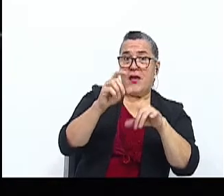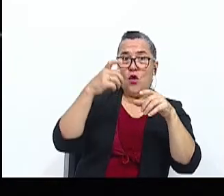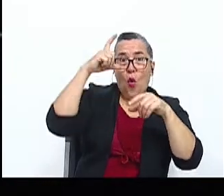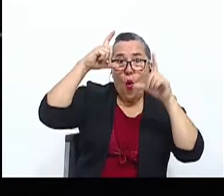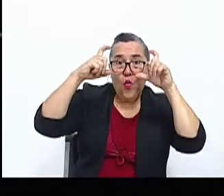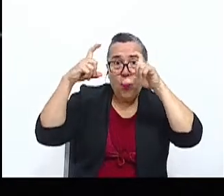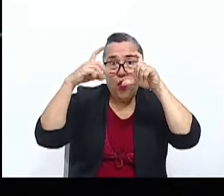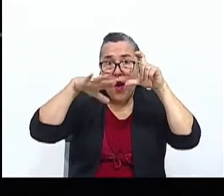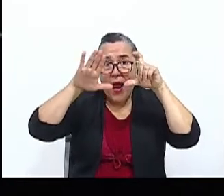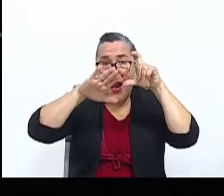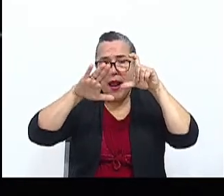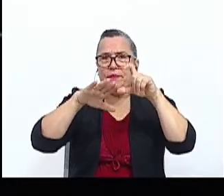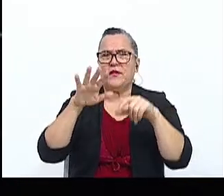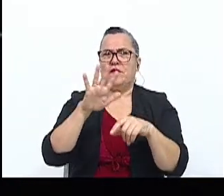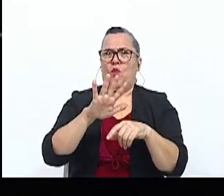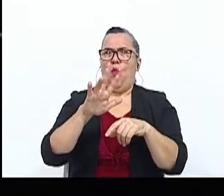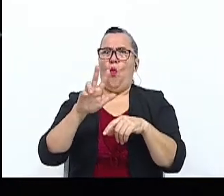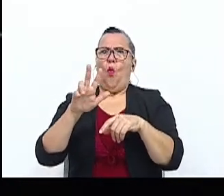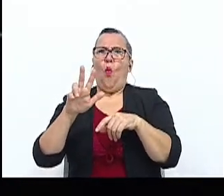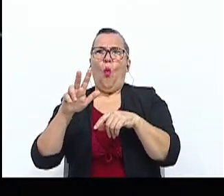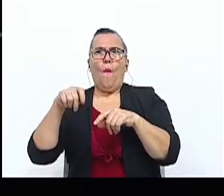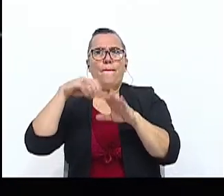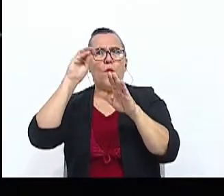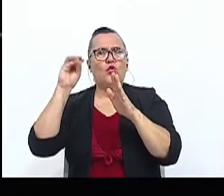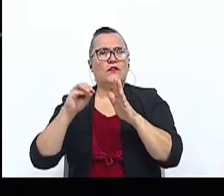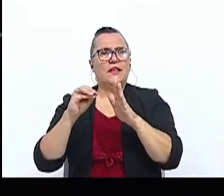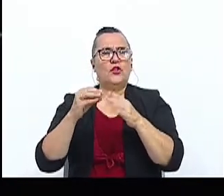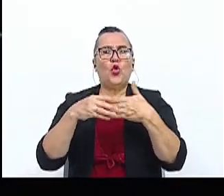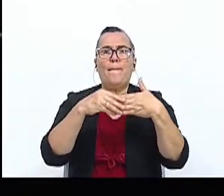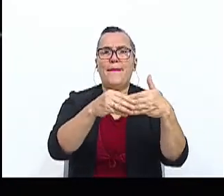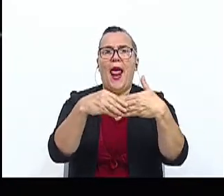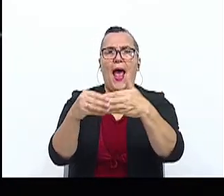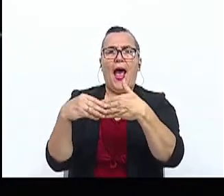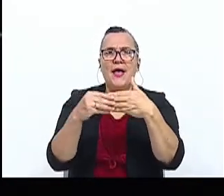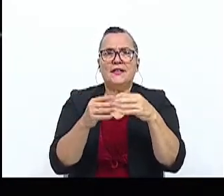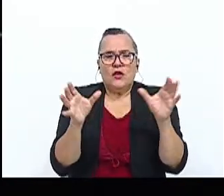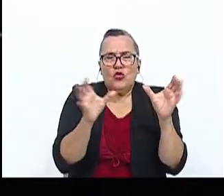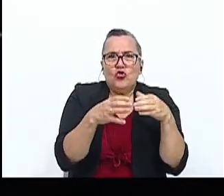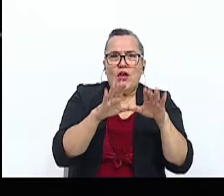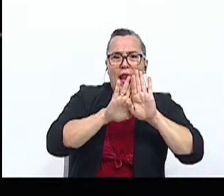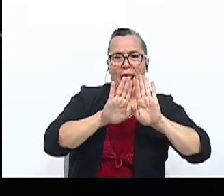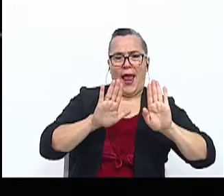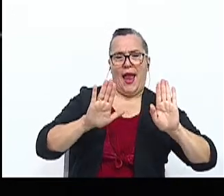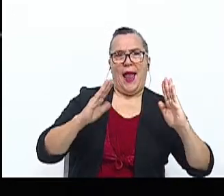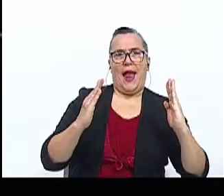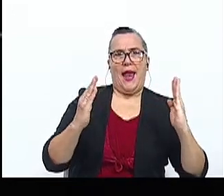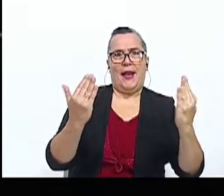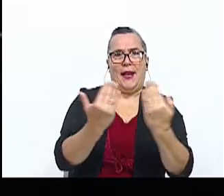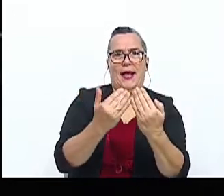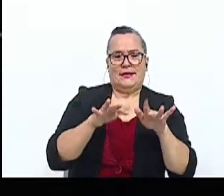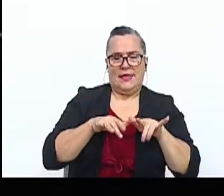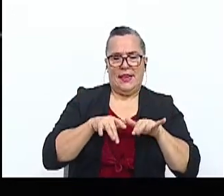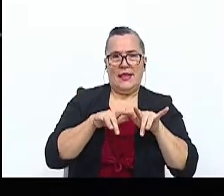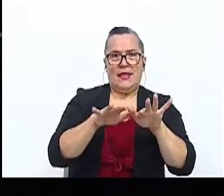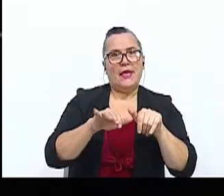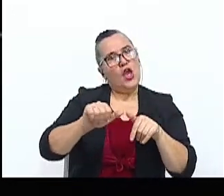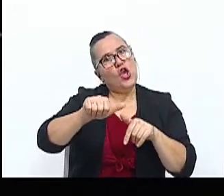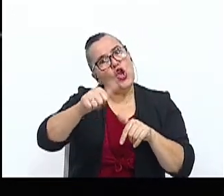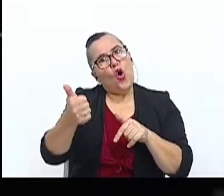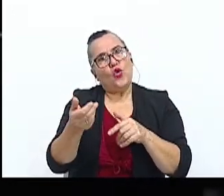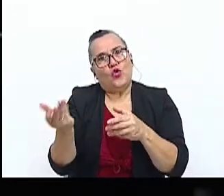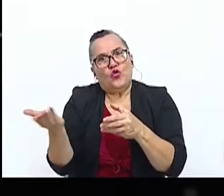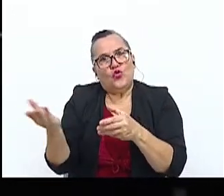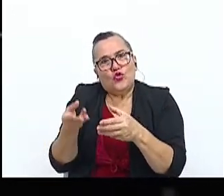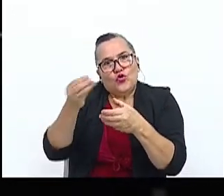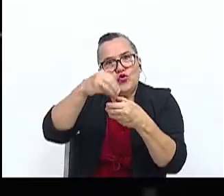53% de su estructura son plásticos que se concentran en la carcasa, el teclado y otros componentes.